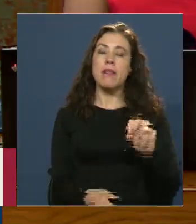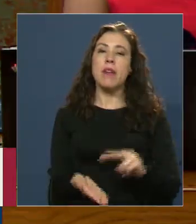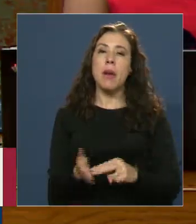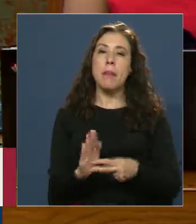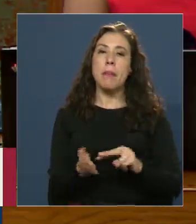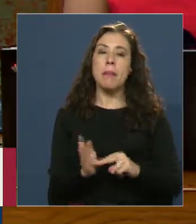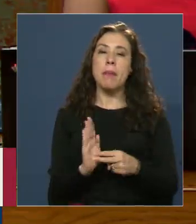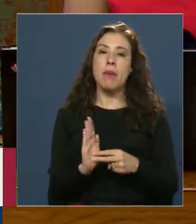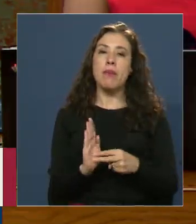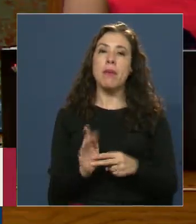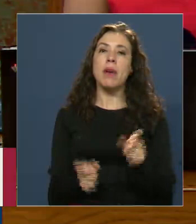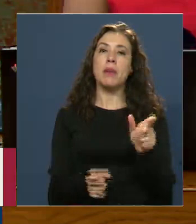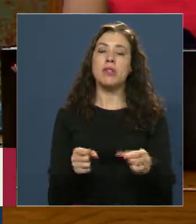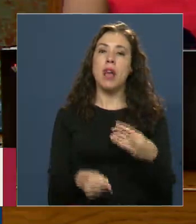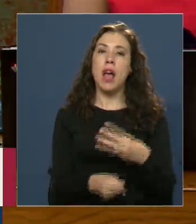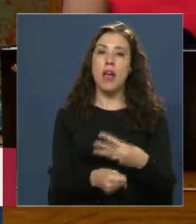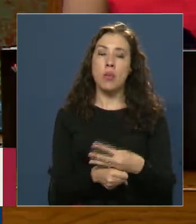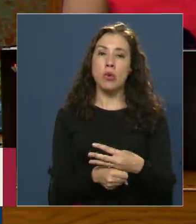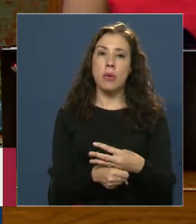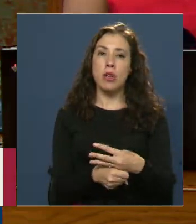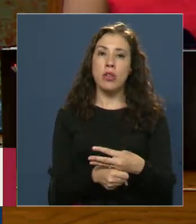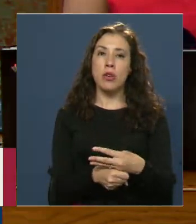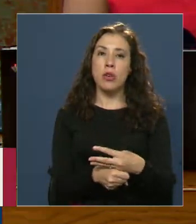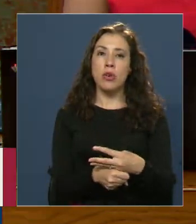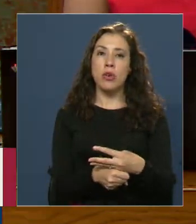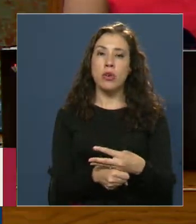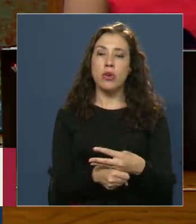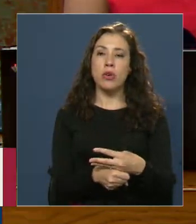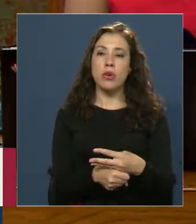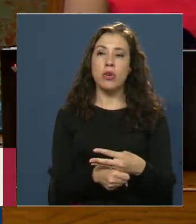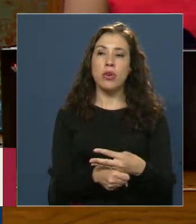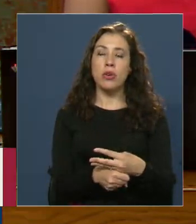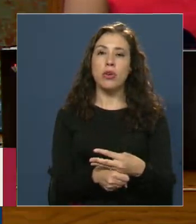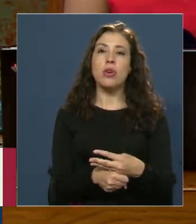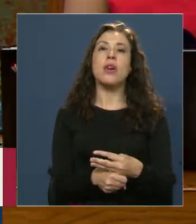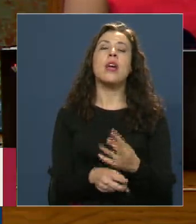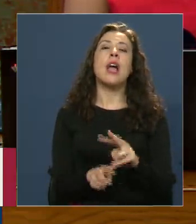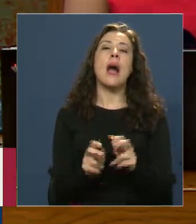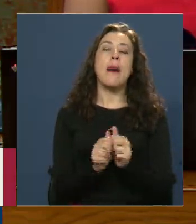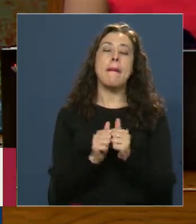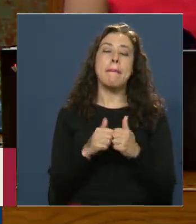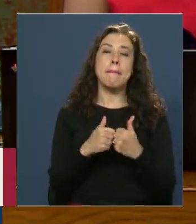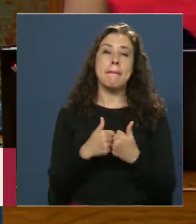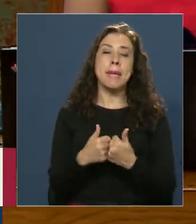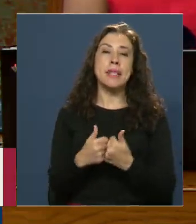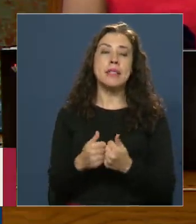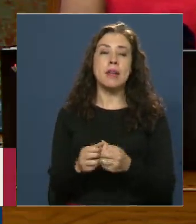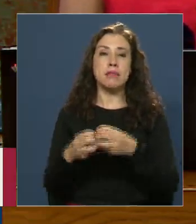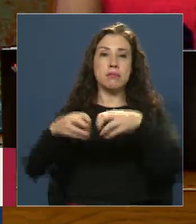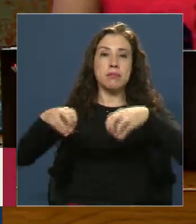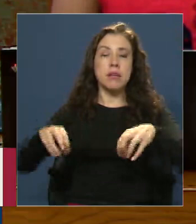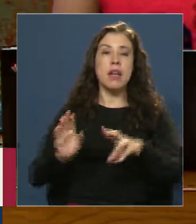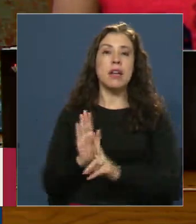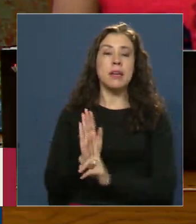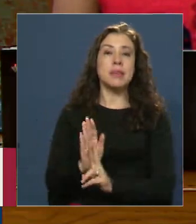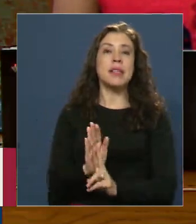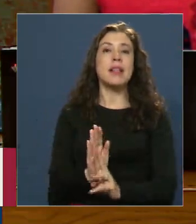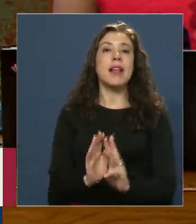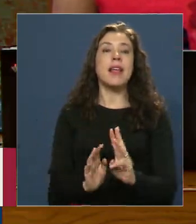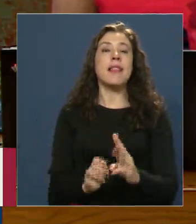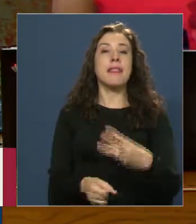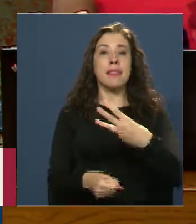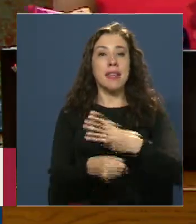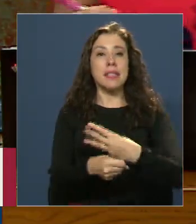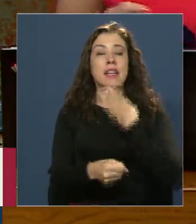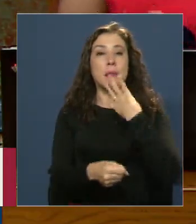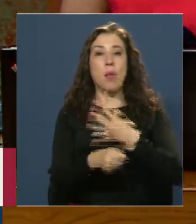problemas que acojan a los adultos mayores de nuestro país y que conforme una mesa bipartita entre los representantes de la tercera y cuarta edad de